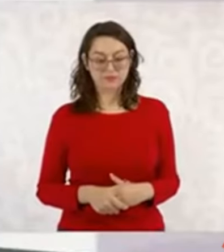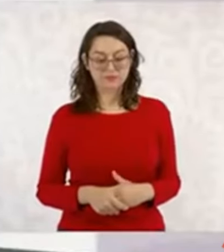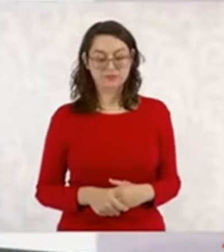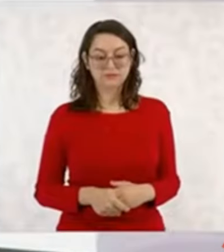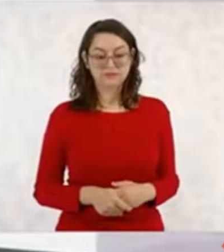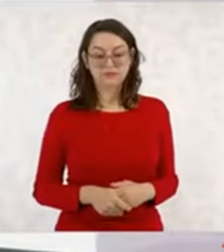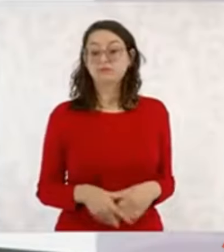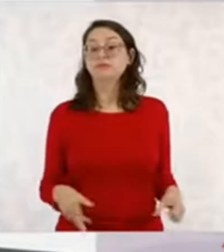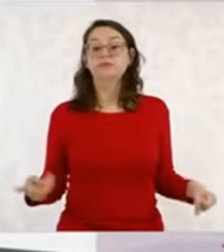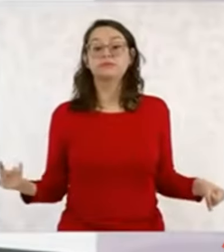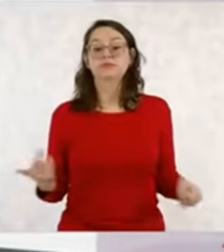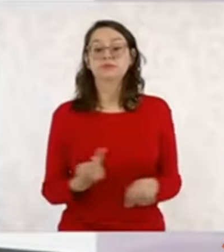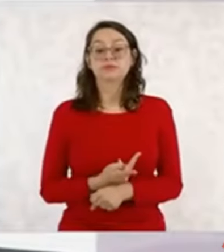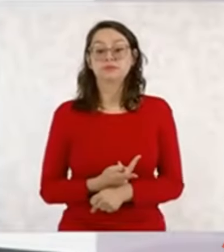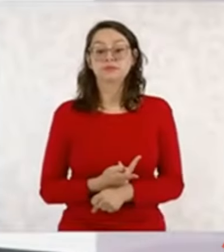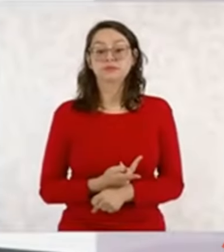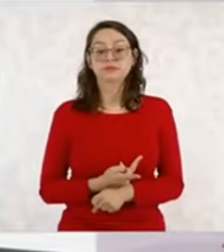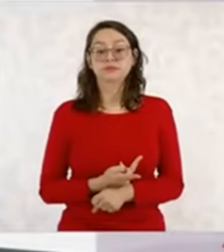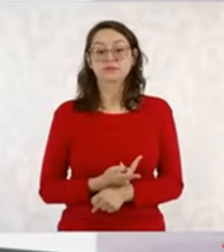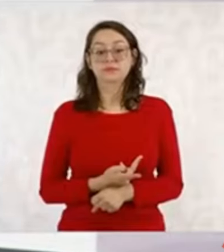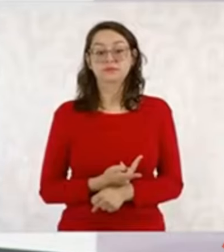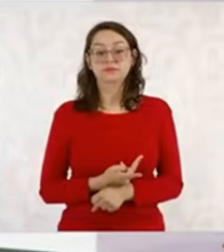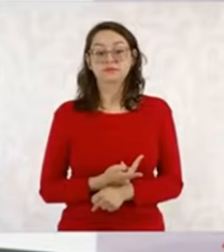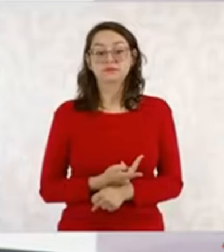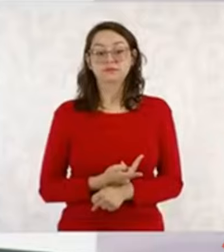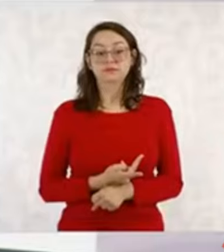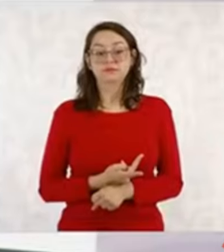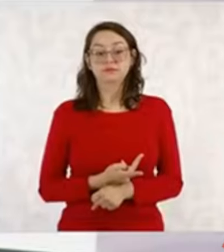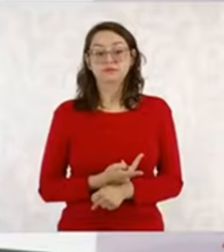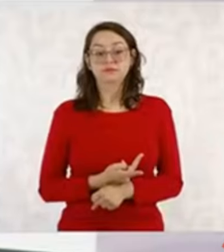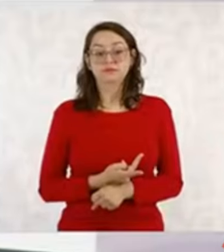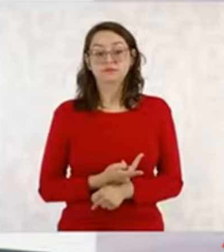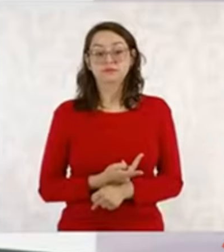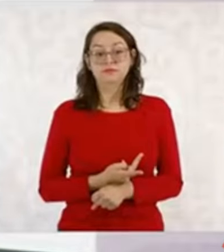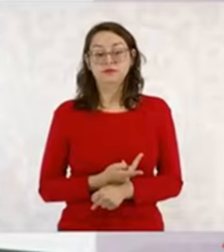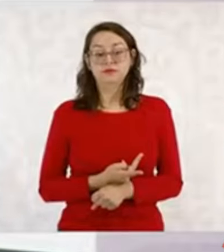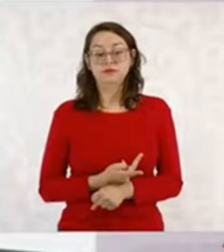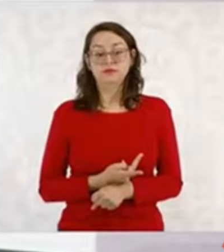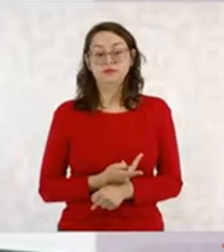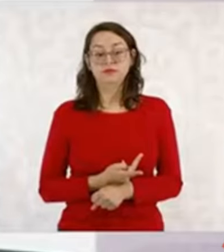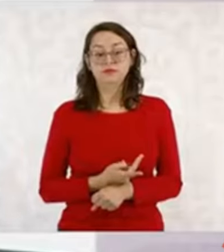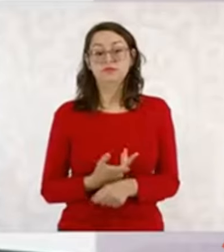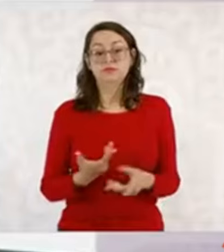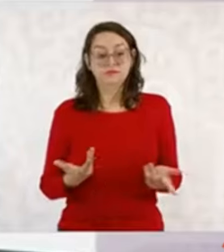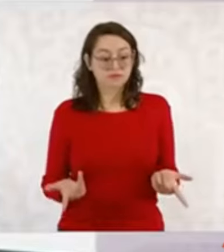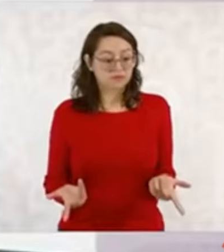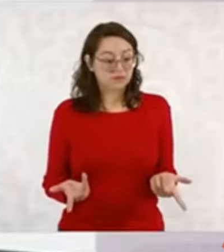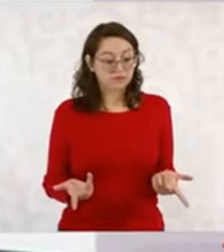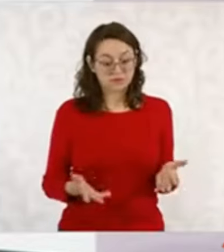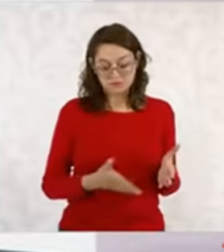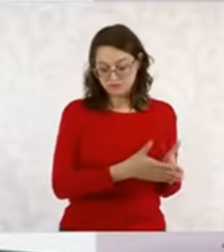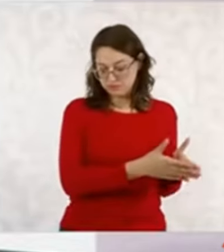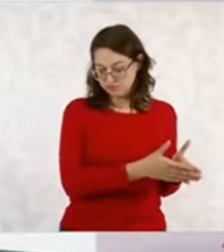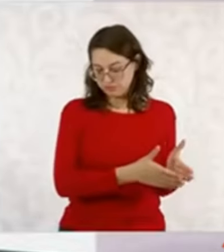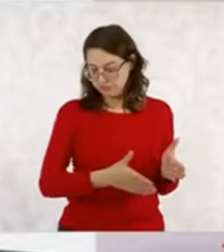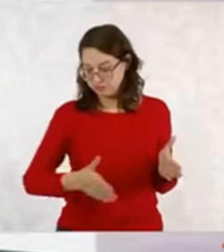en el último periodo de López Portillo y luego todo el periodo